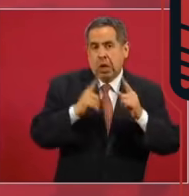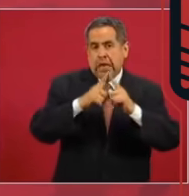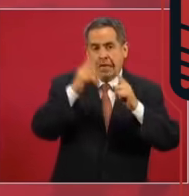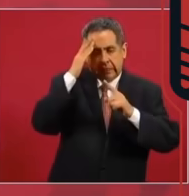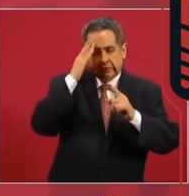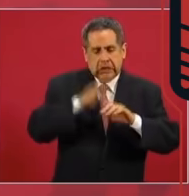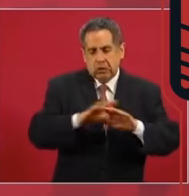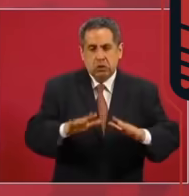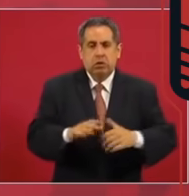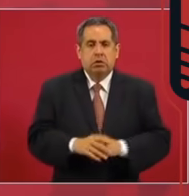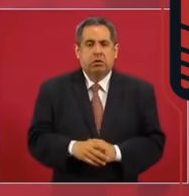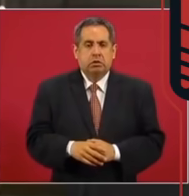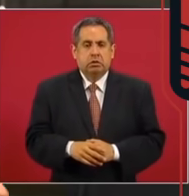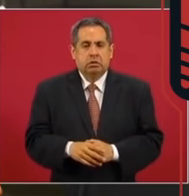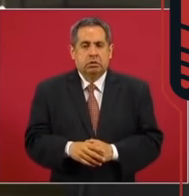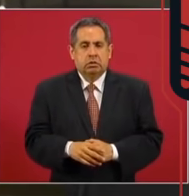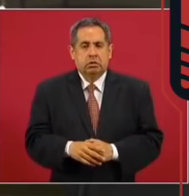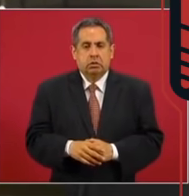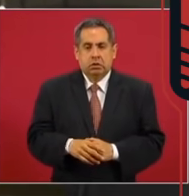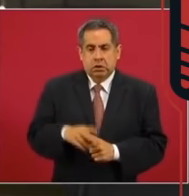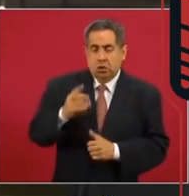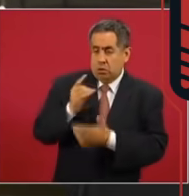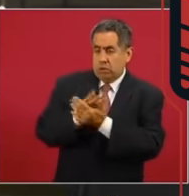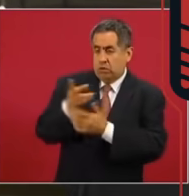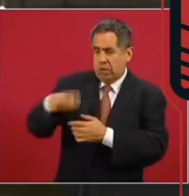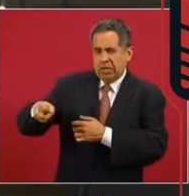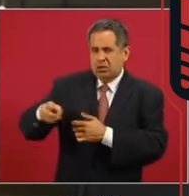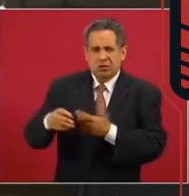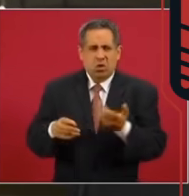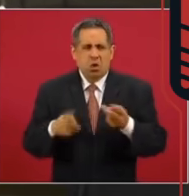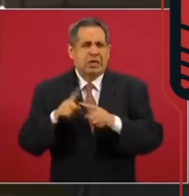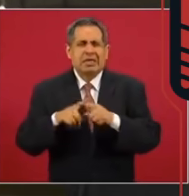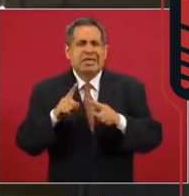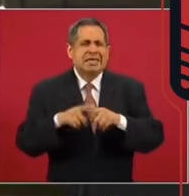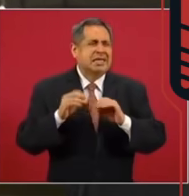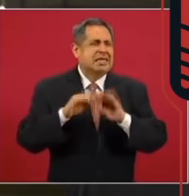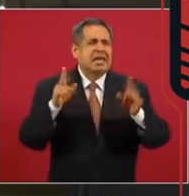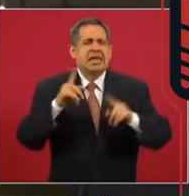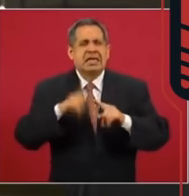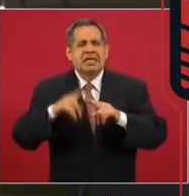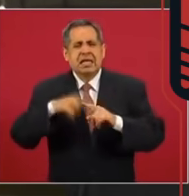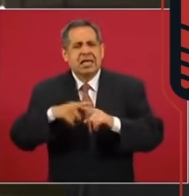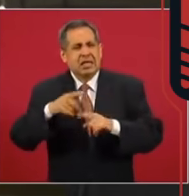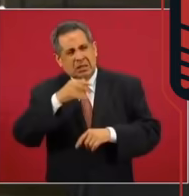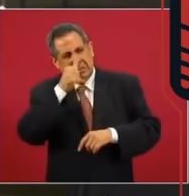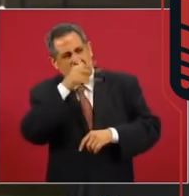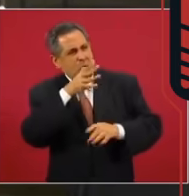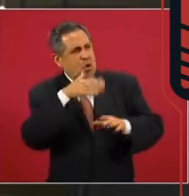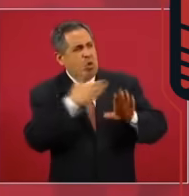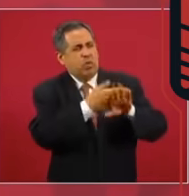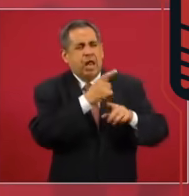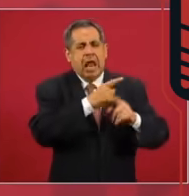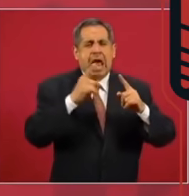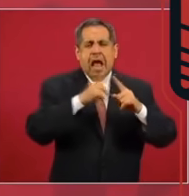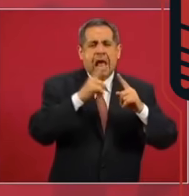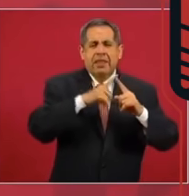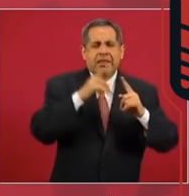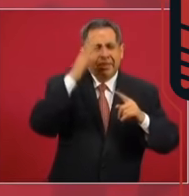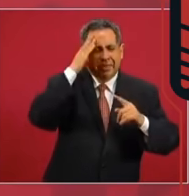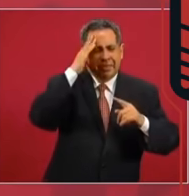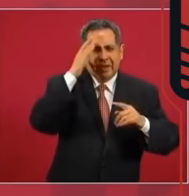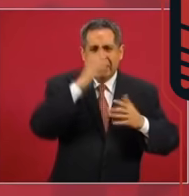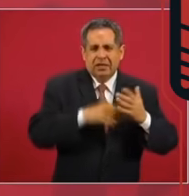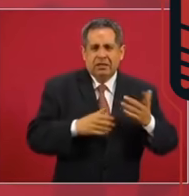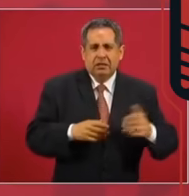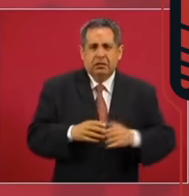Pero no se refiere a ellos, sino a las otras manifestaciones, o como para dejar claro quién podría haberle hecho daño a la catedral.